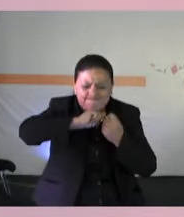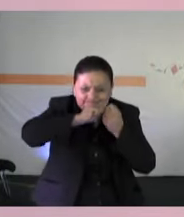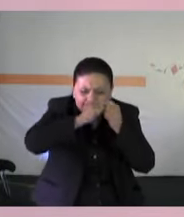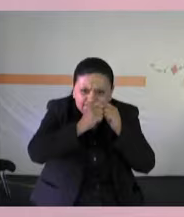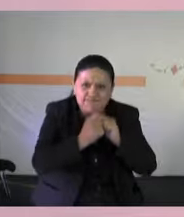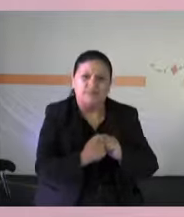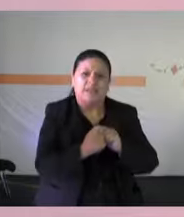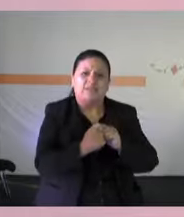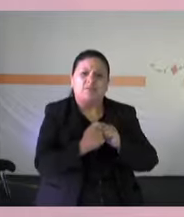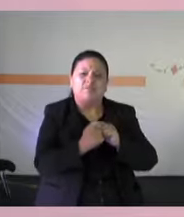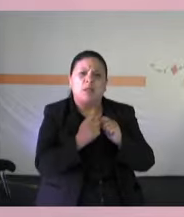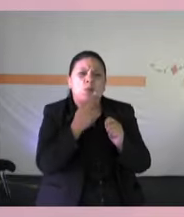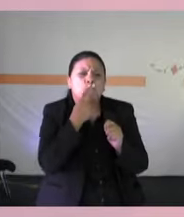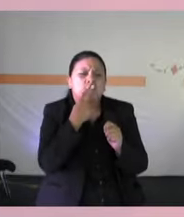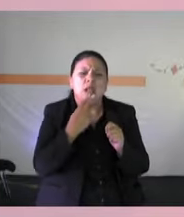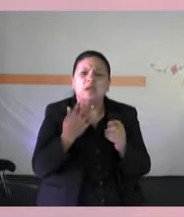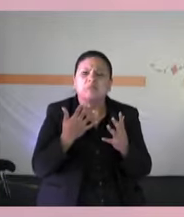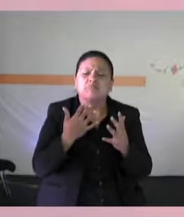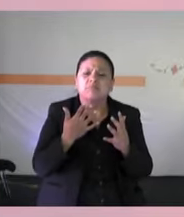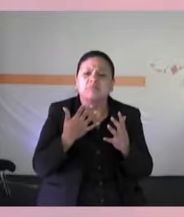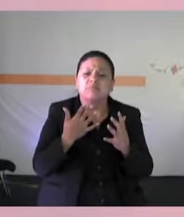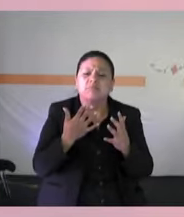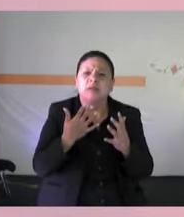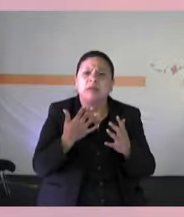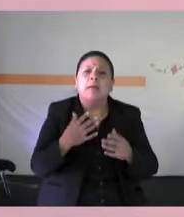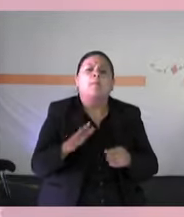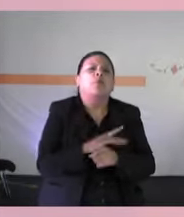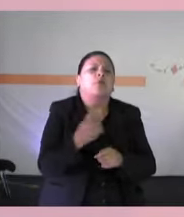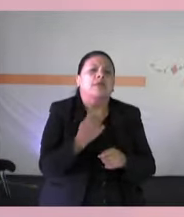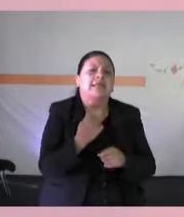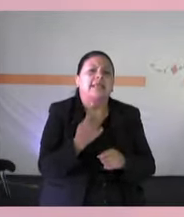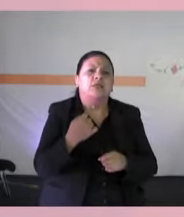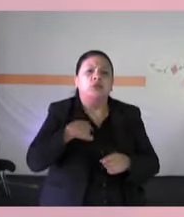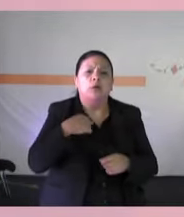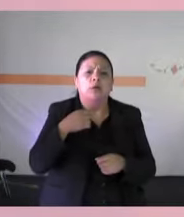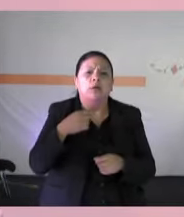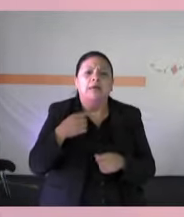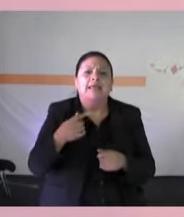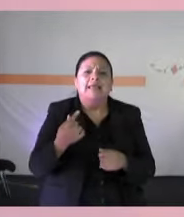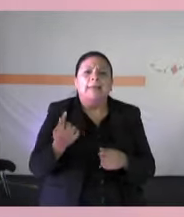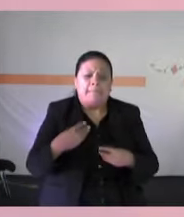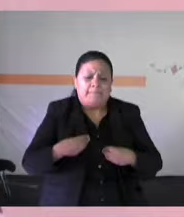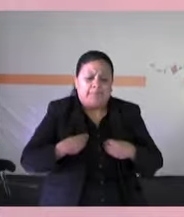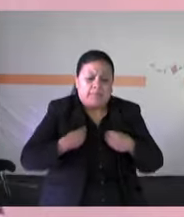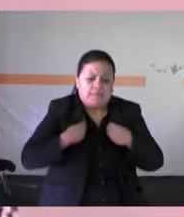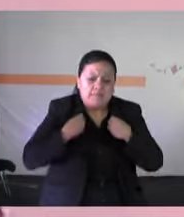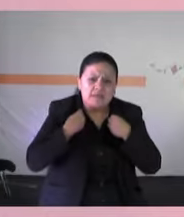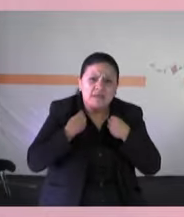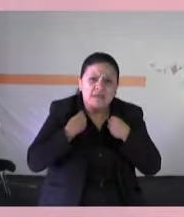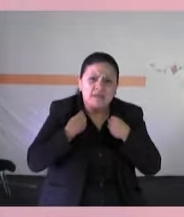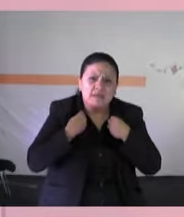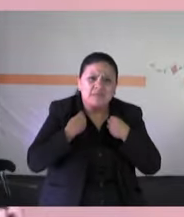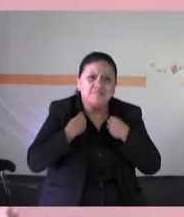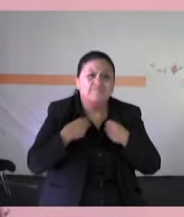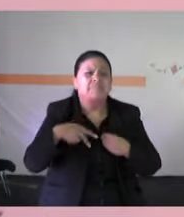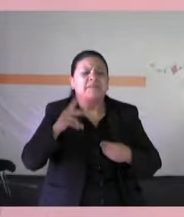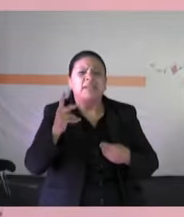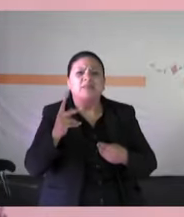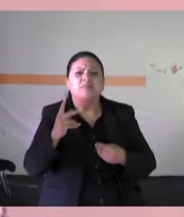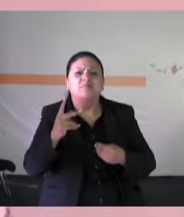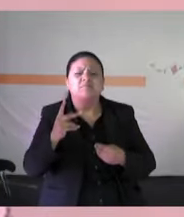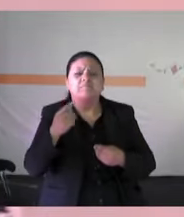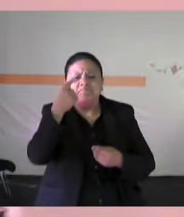Porque es que si no, ¿de qué mierda sirve que yo esté consumiendo oxígeno, agua, comida,